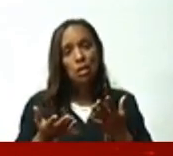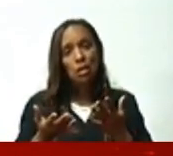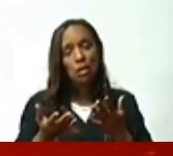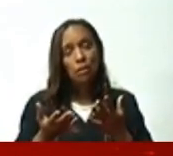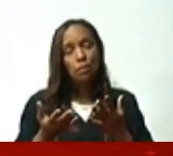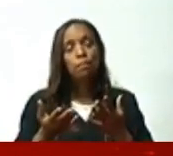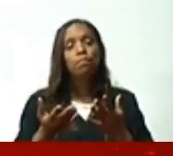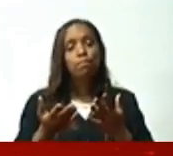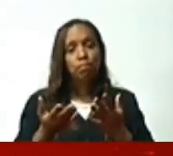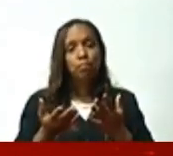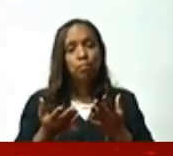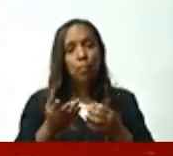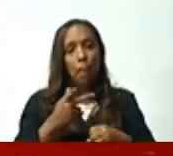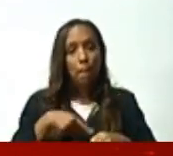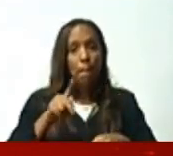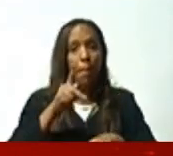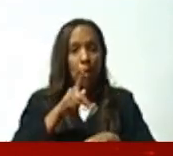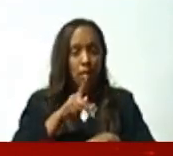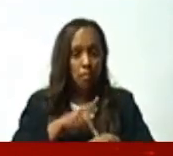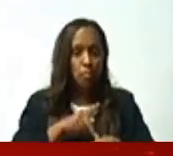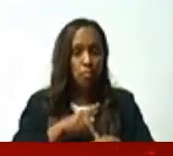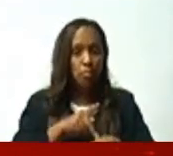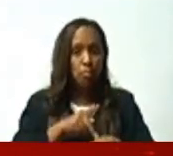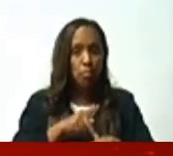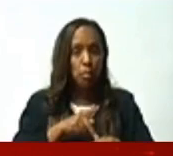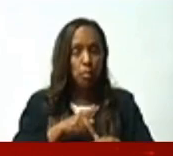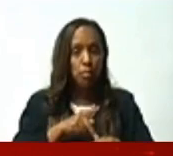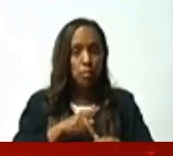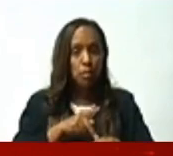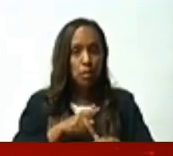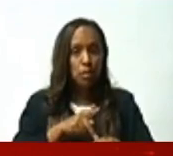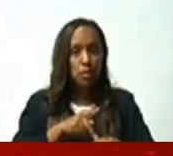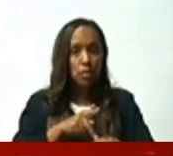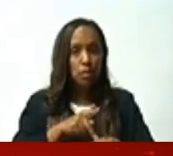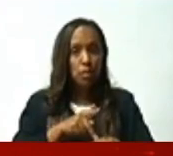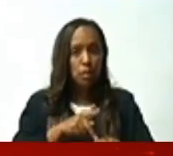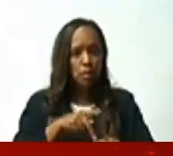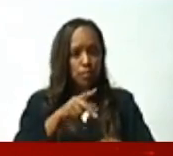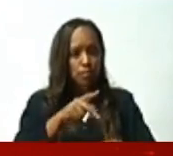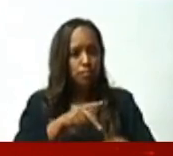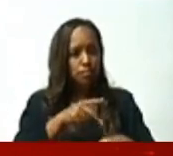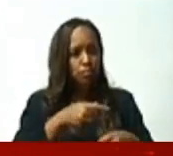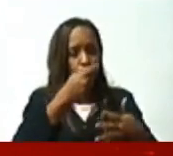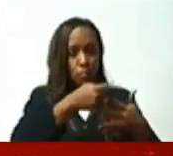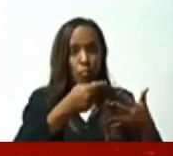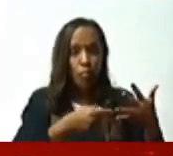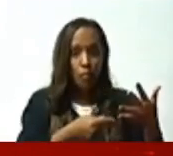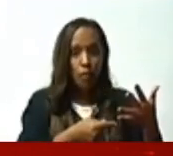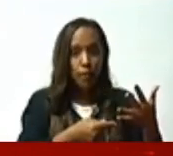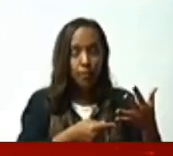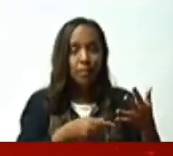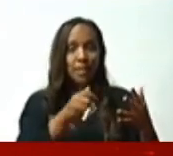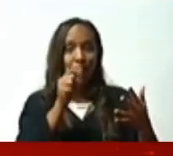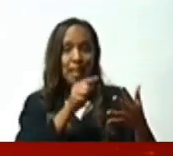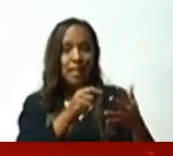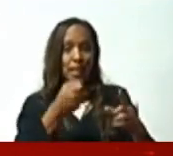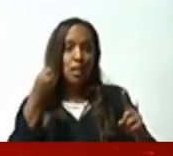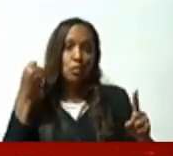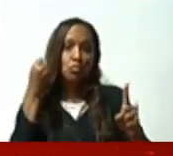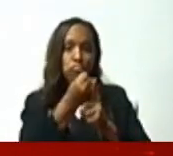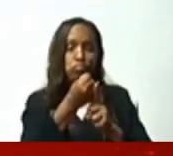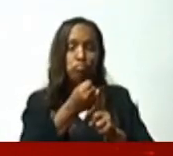el presidente Luis Abinader, contemplaba el 537-22, que las provincias afectadas, impactadas por el huracán